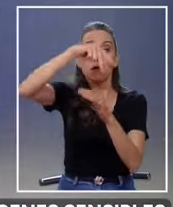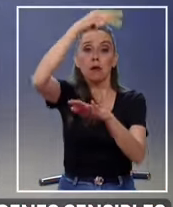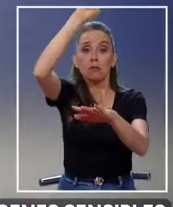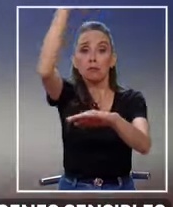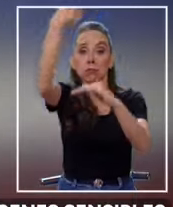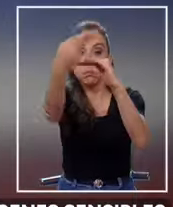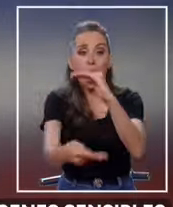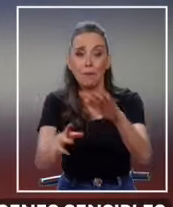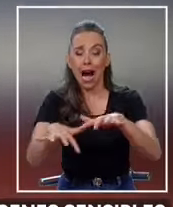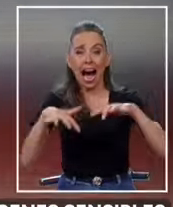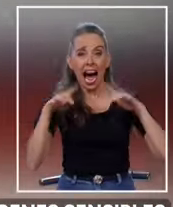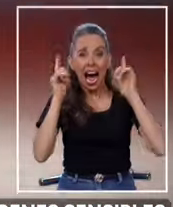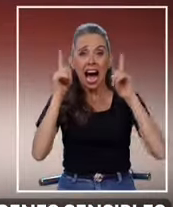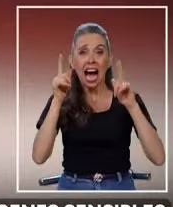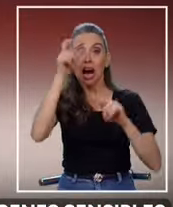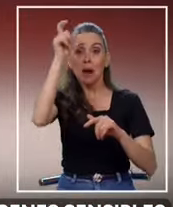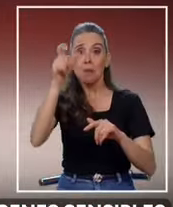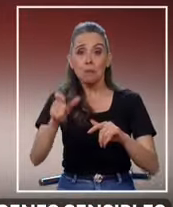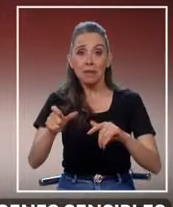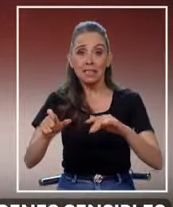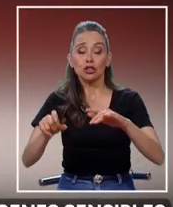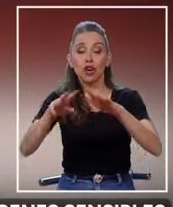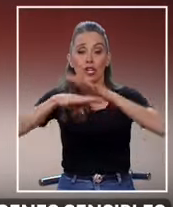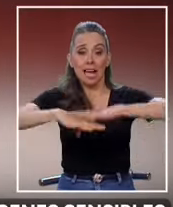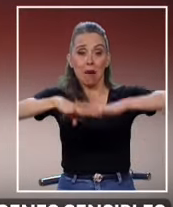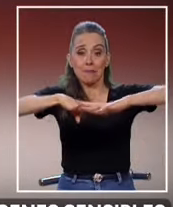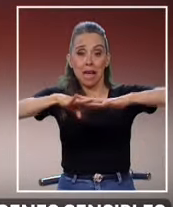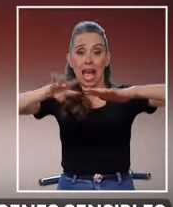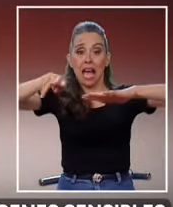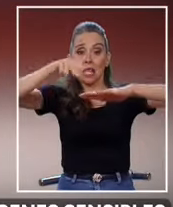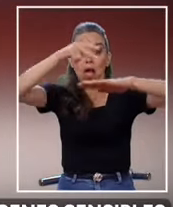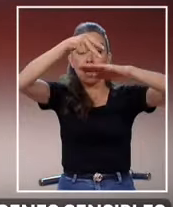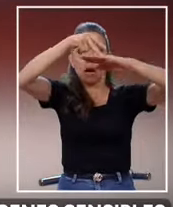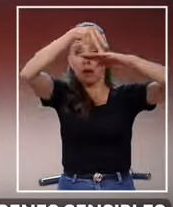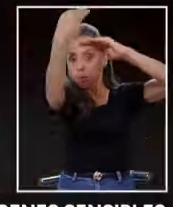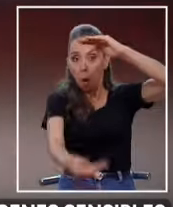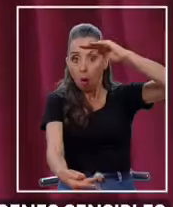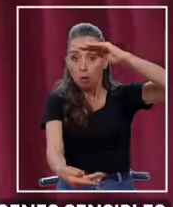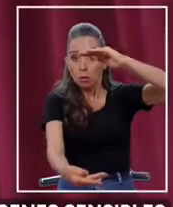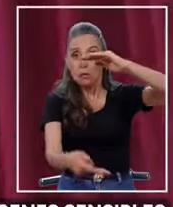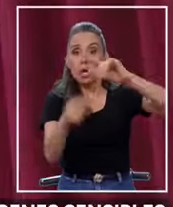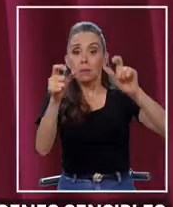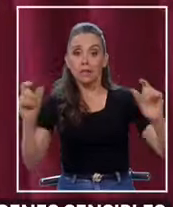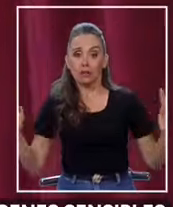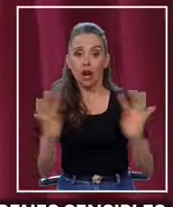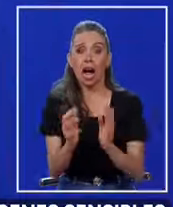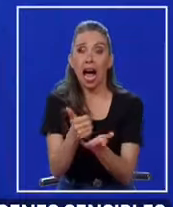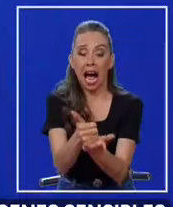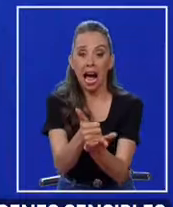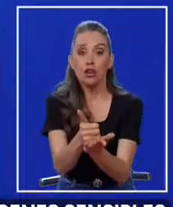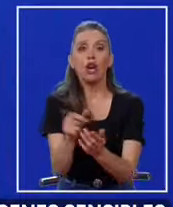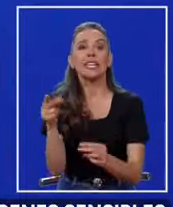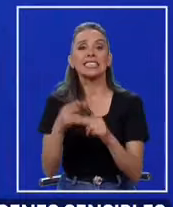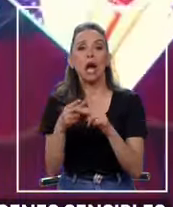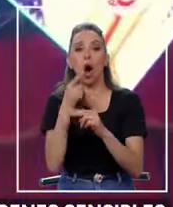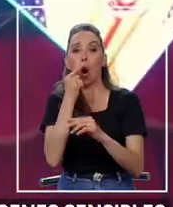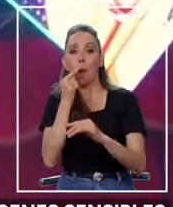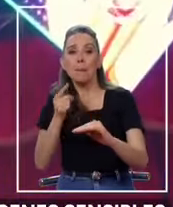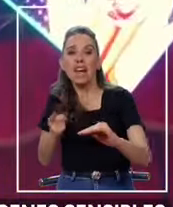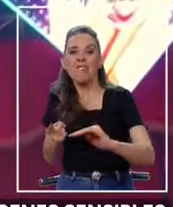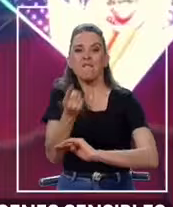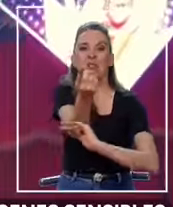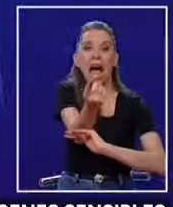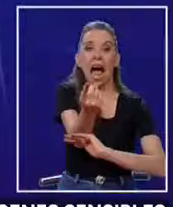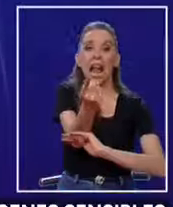TR el acróbata quedó tendido en el suelo y de inmediato sus compañeros salieron a socorrerlo la exhibición del hombre bala Era